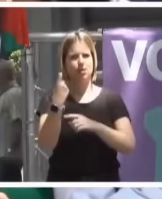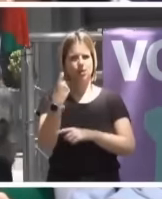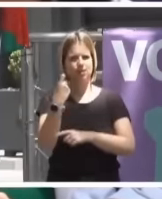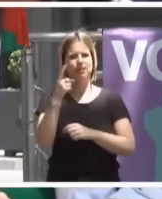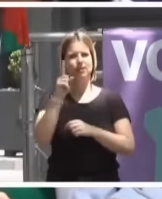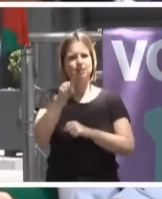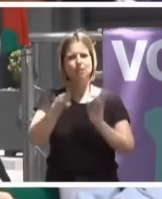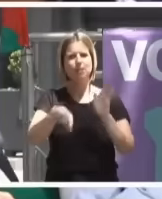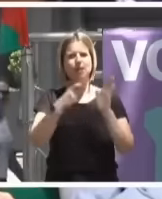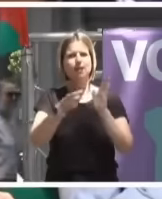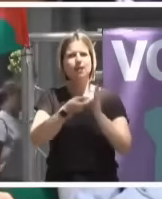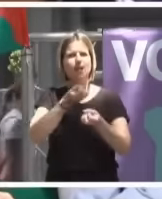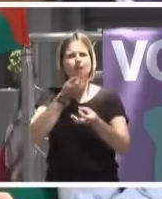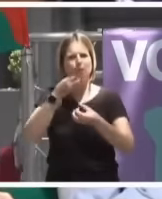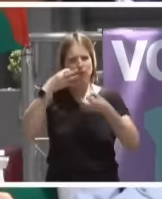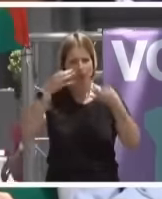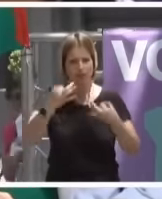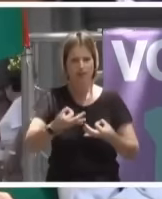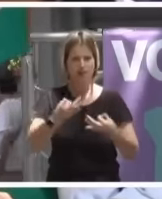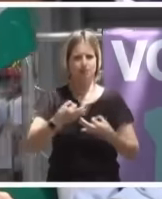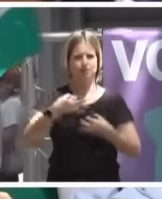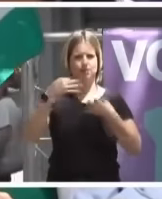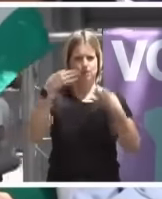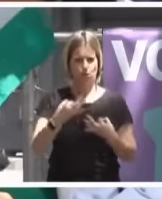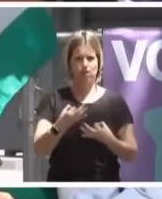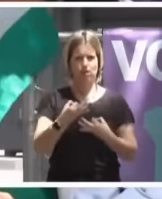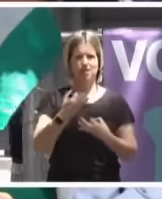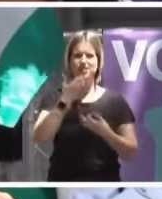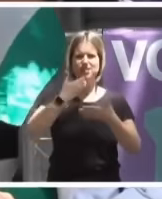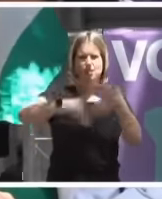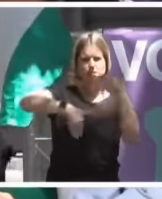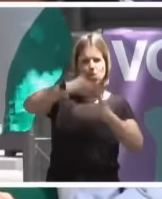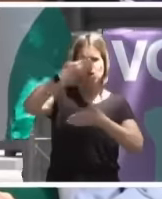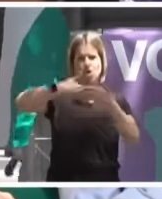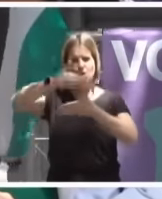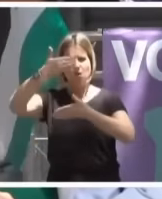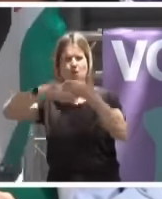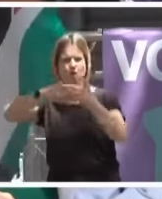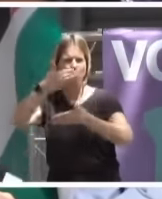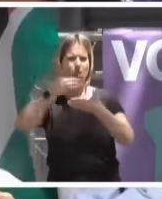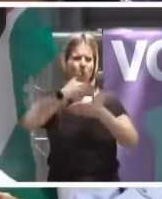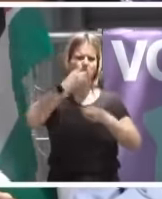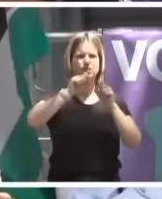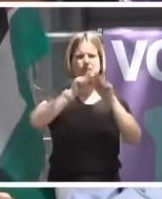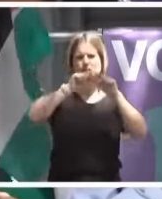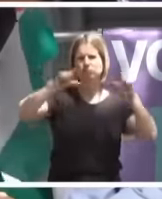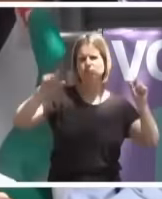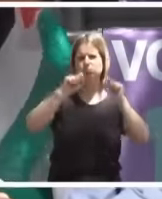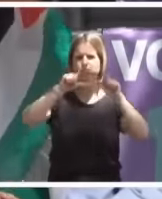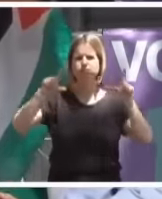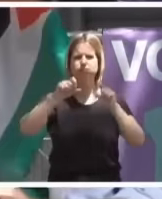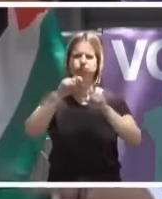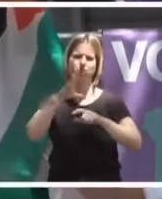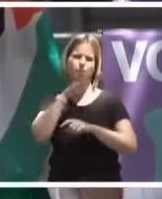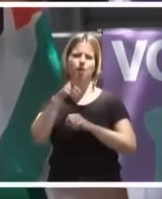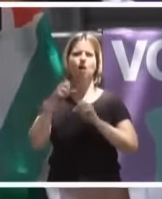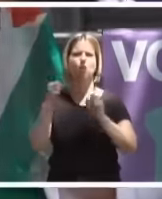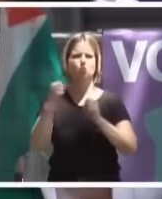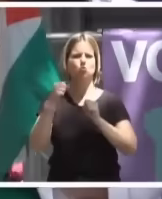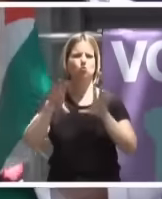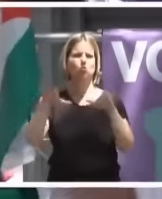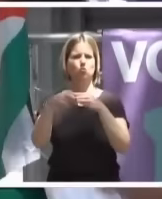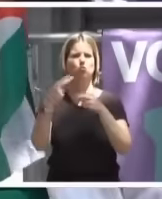el derecho a la información veraz, que si se han dedicado portadas y portadas y minutos de televisión a desprestigiar a una fuerza